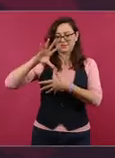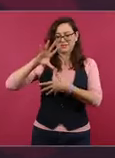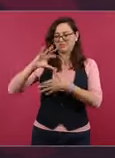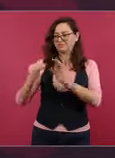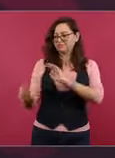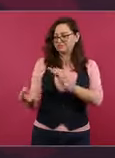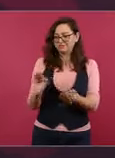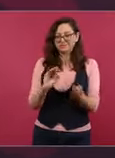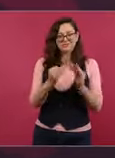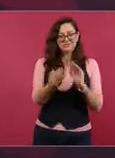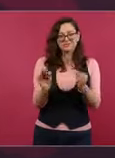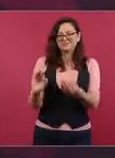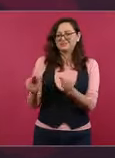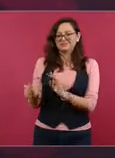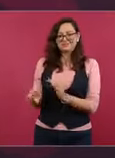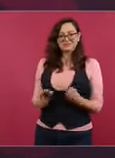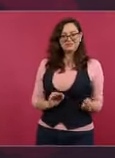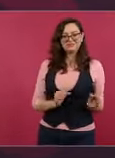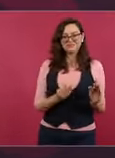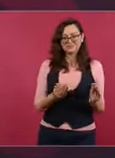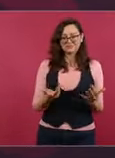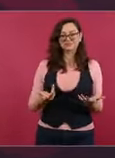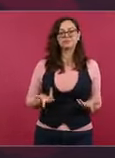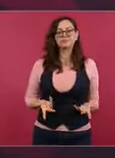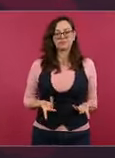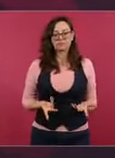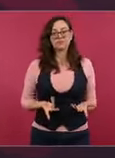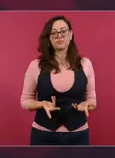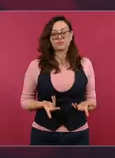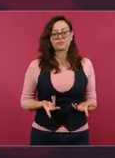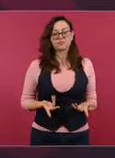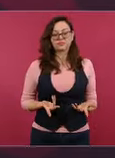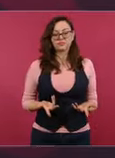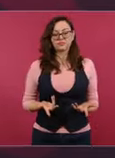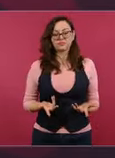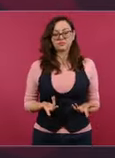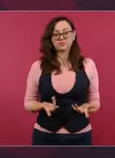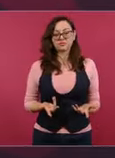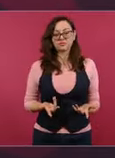porque ya se está convirtiendo en un problema